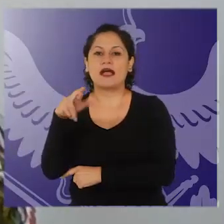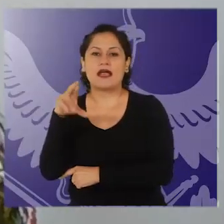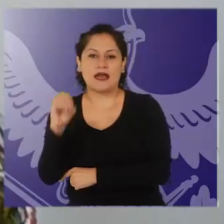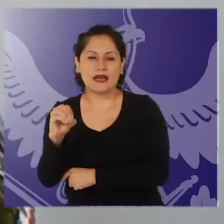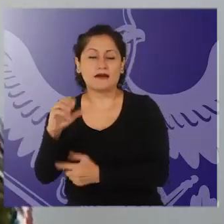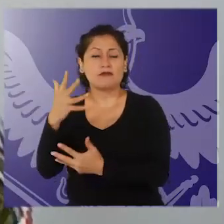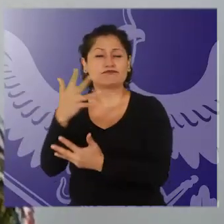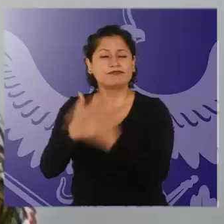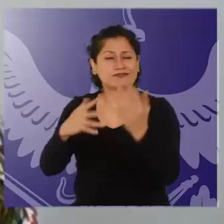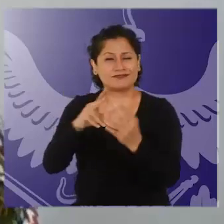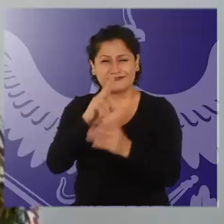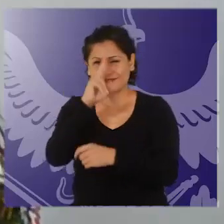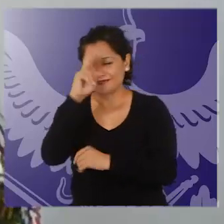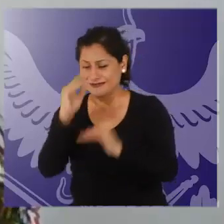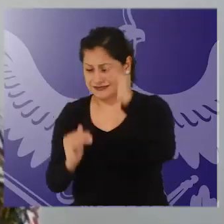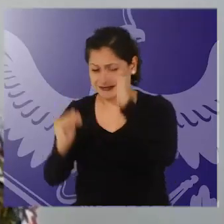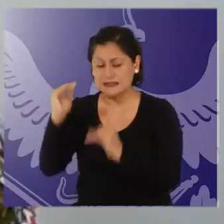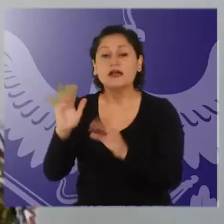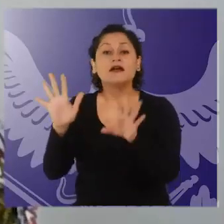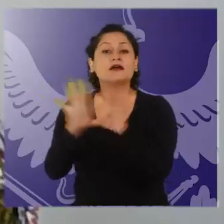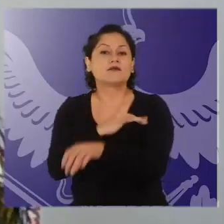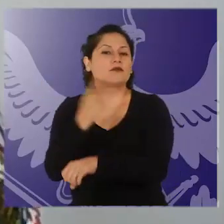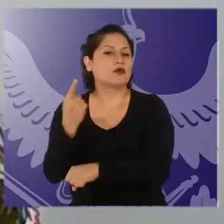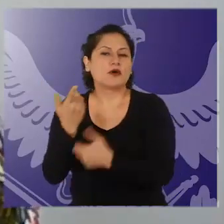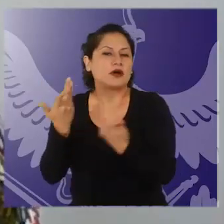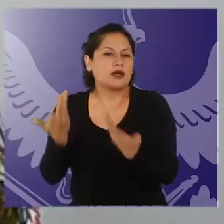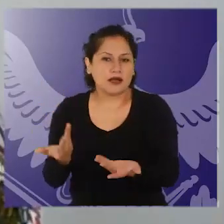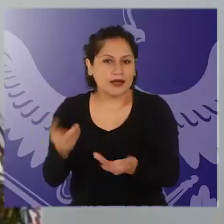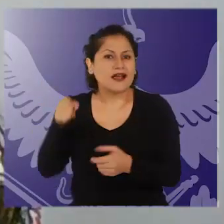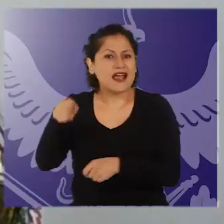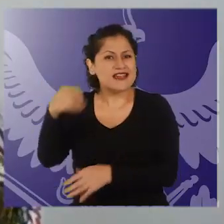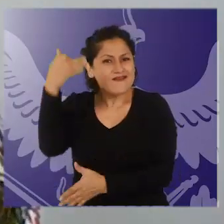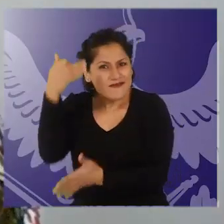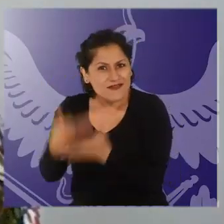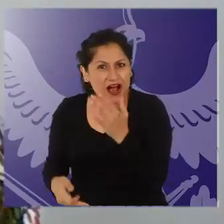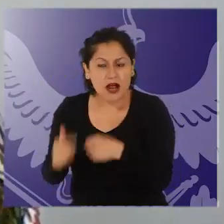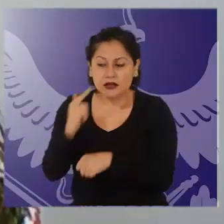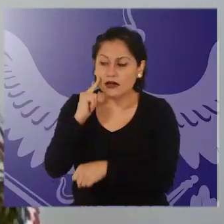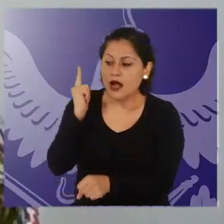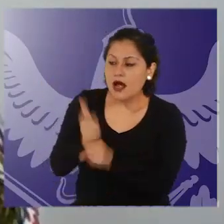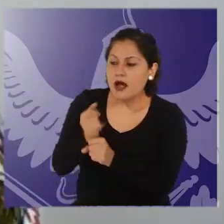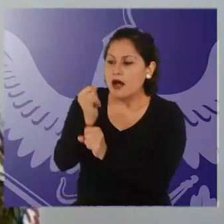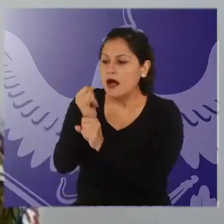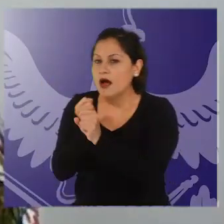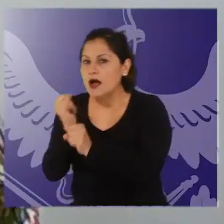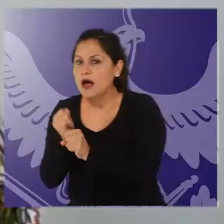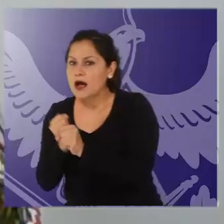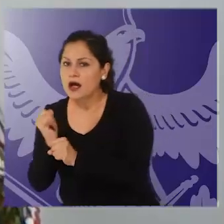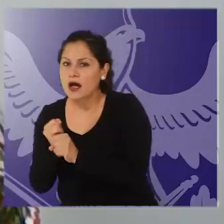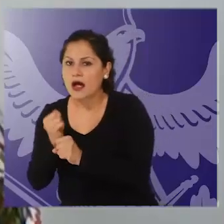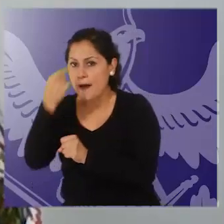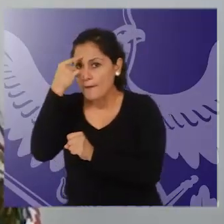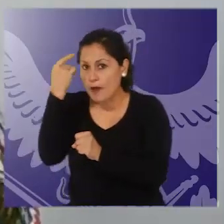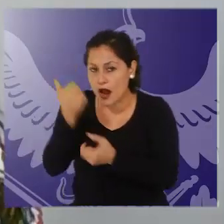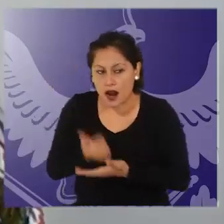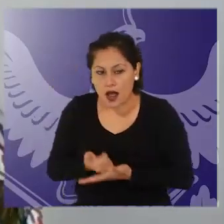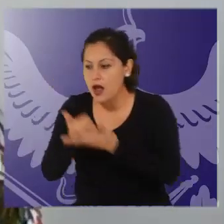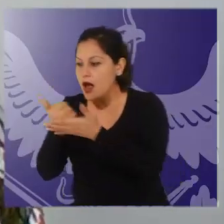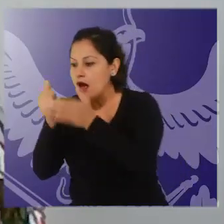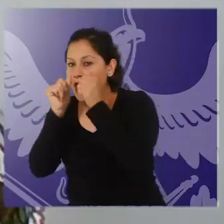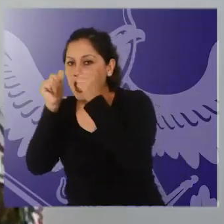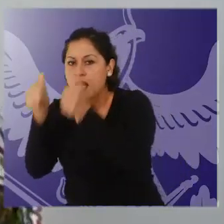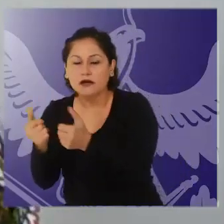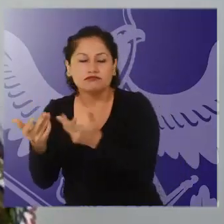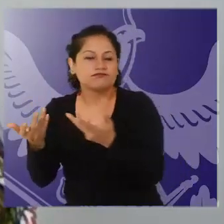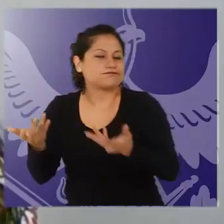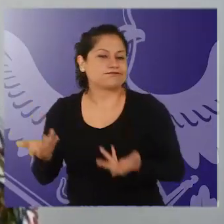no tiene tampoco parámetros porque no hay todavía estadísticas, datos que nos permitan